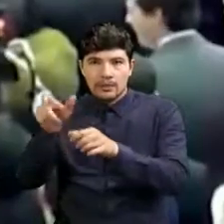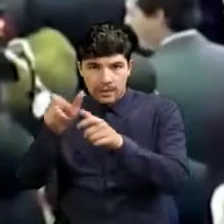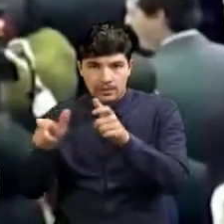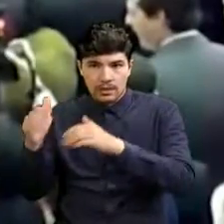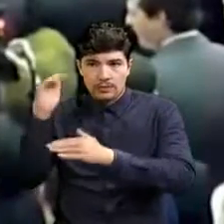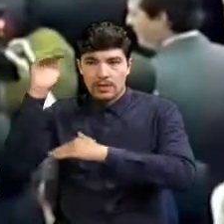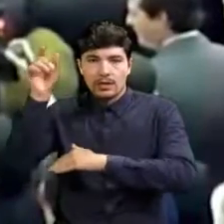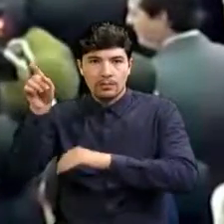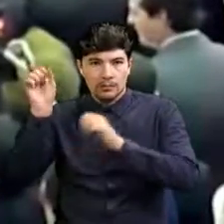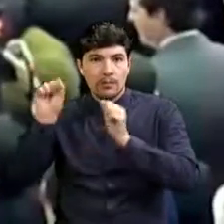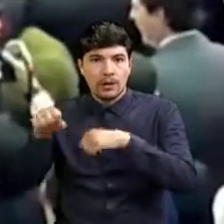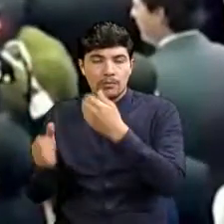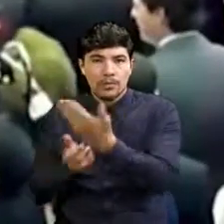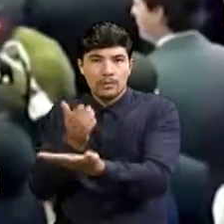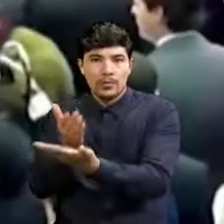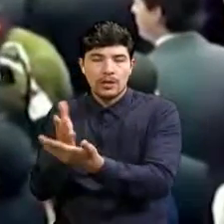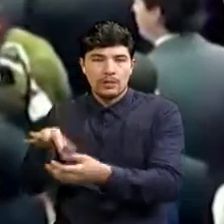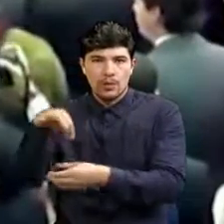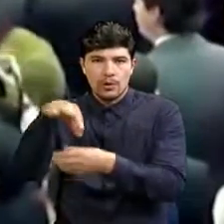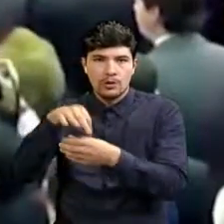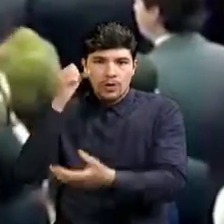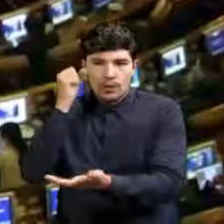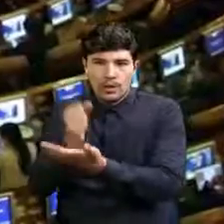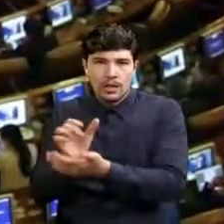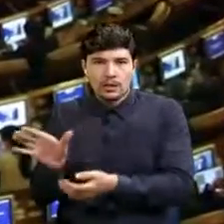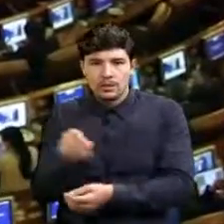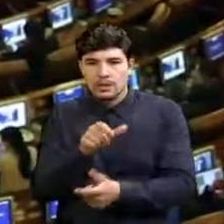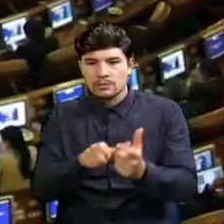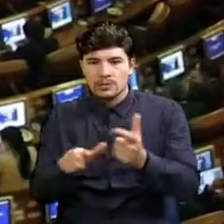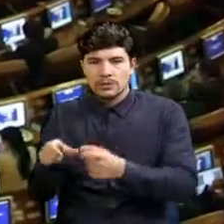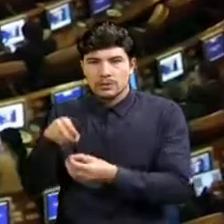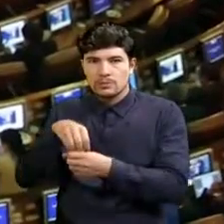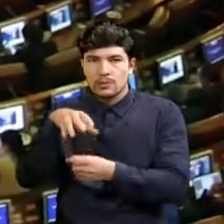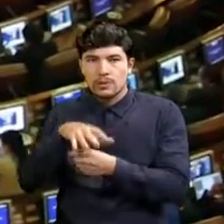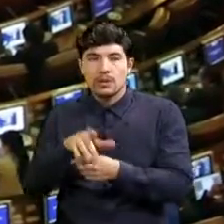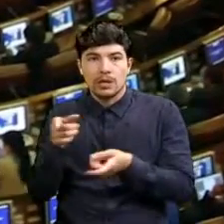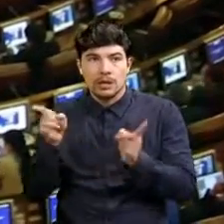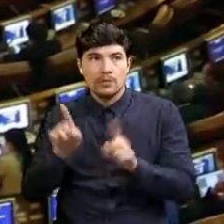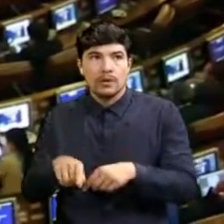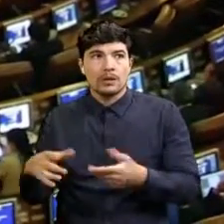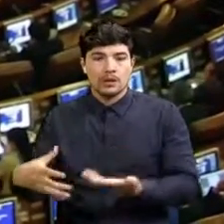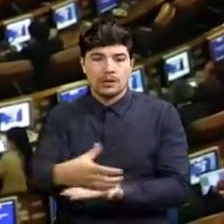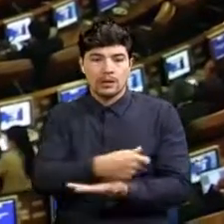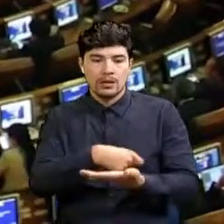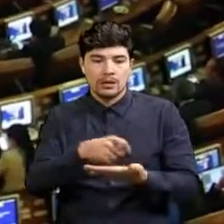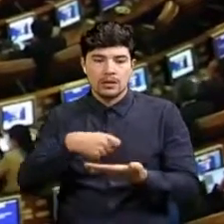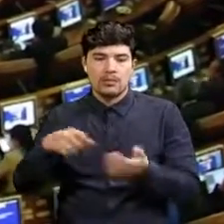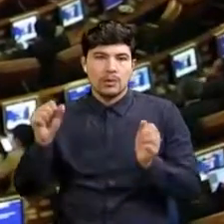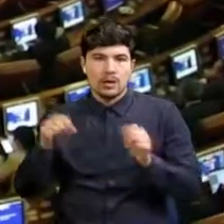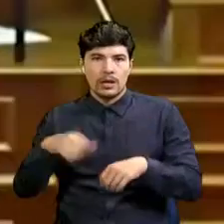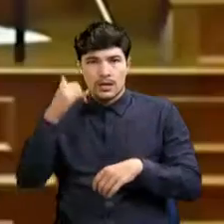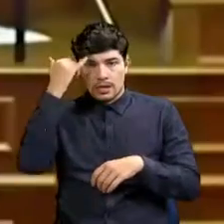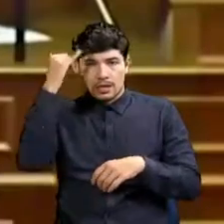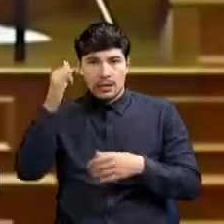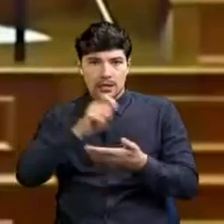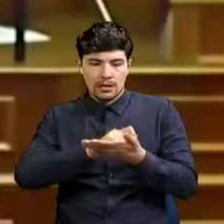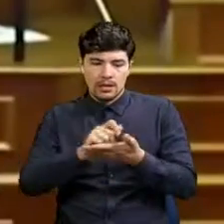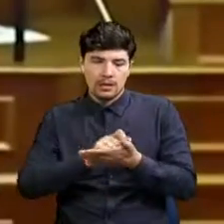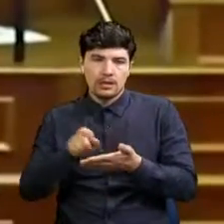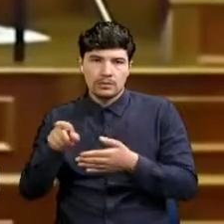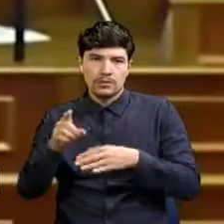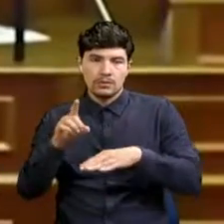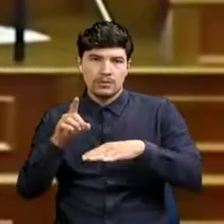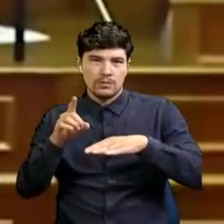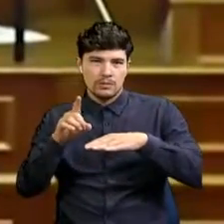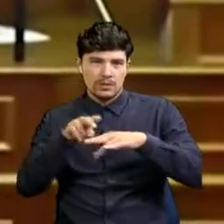Representantes. También se propone que haya voto obligatorio para los empleados públicos, podrán recogerse firmas para iniciativas ciudadanas por medios digitales, es decir,